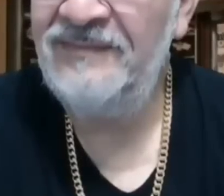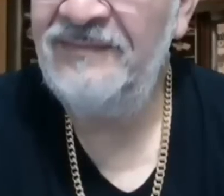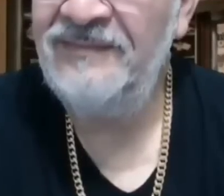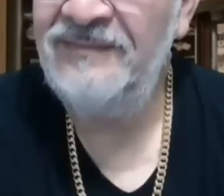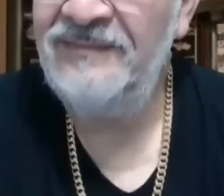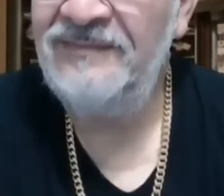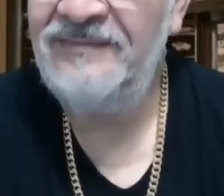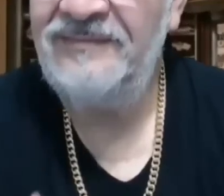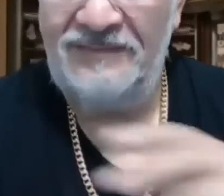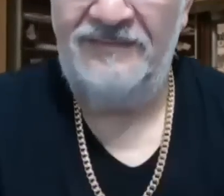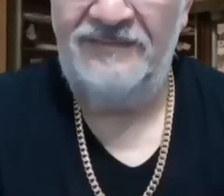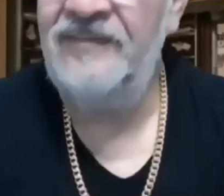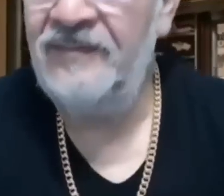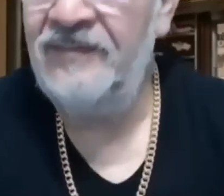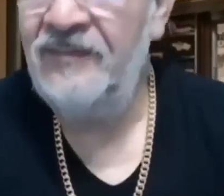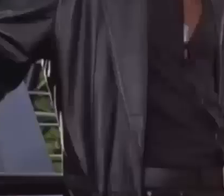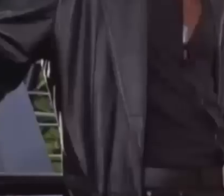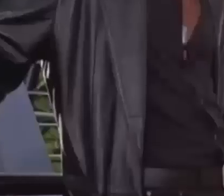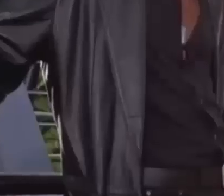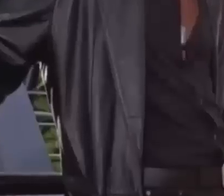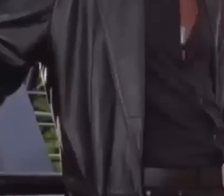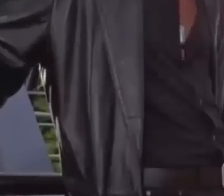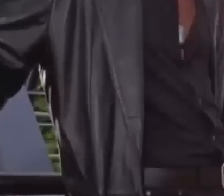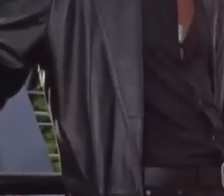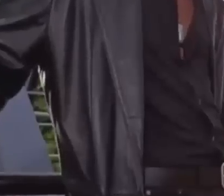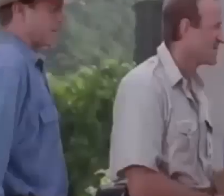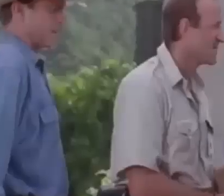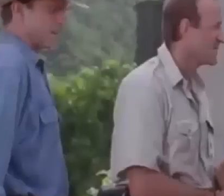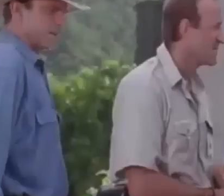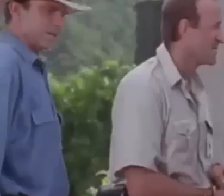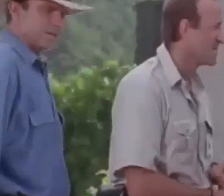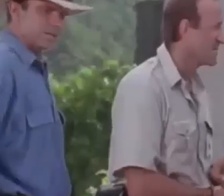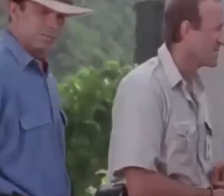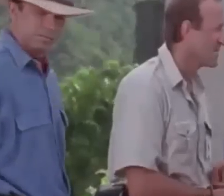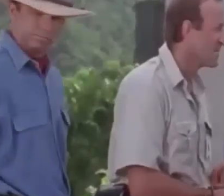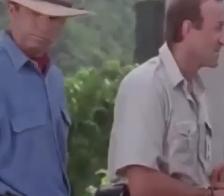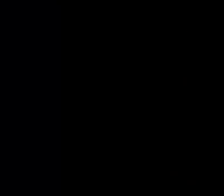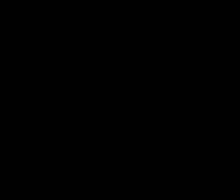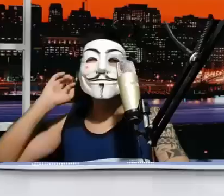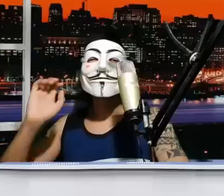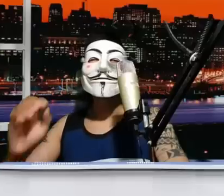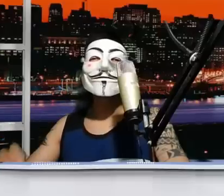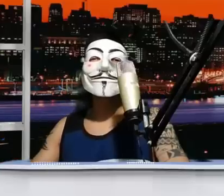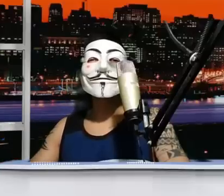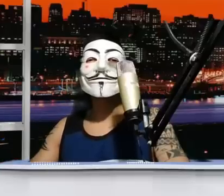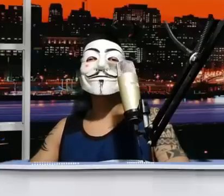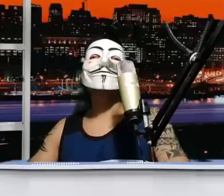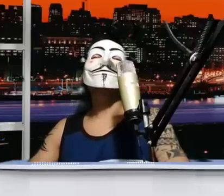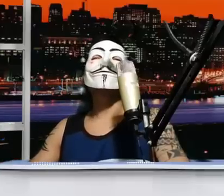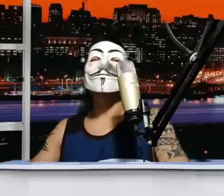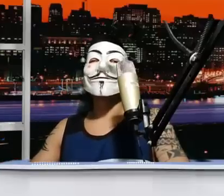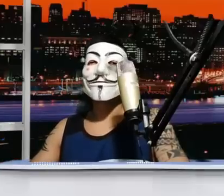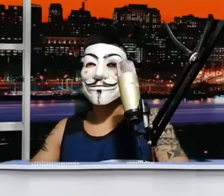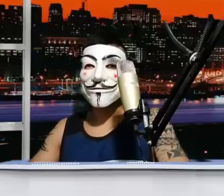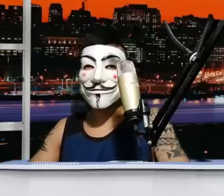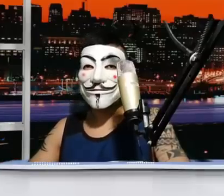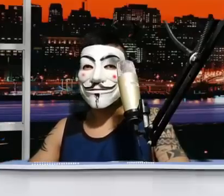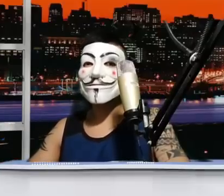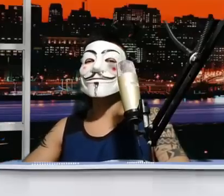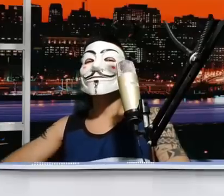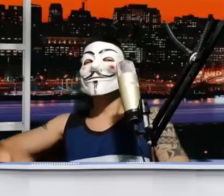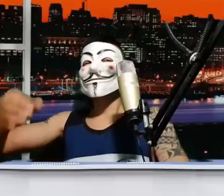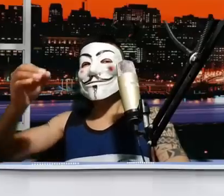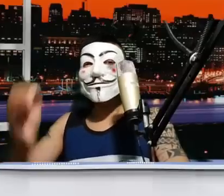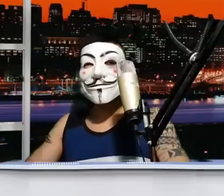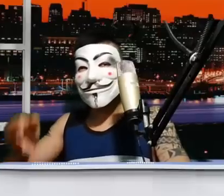no son dignas de respeto alguno por mi parte. Sí, bueno, ¿quién tiene hambre? Y siguiendo con más